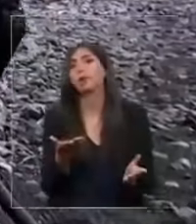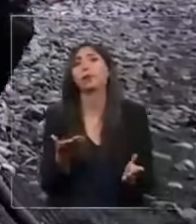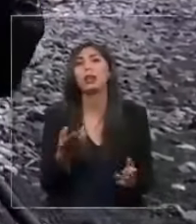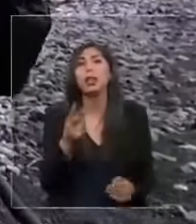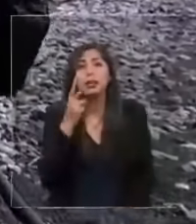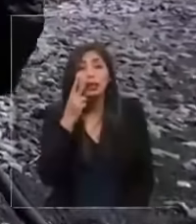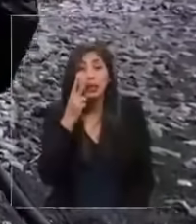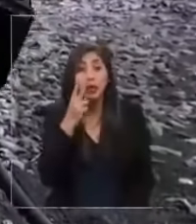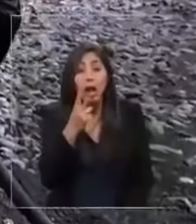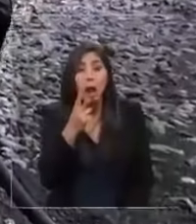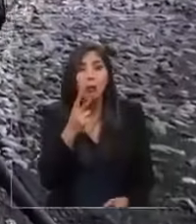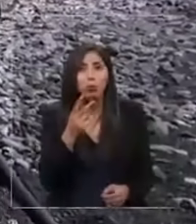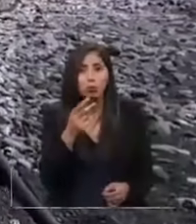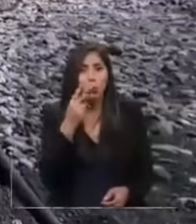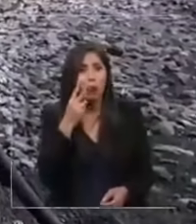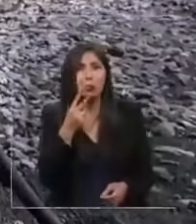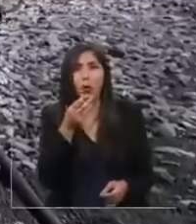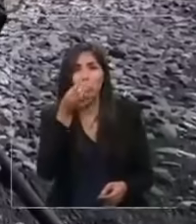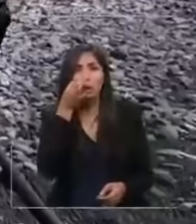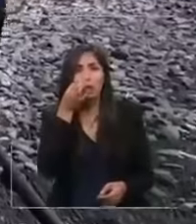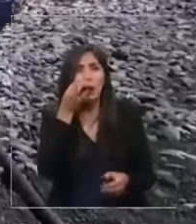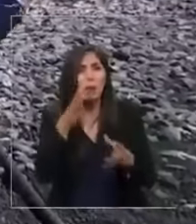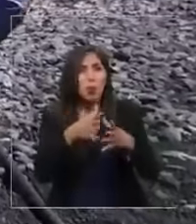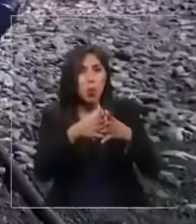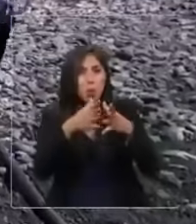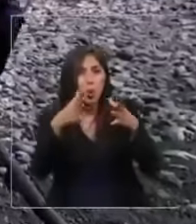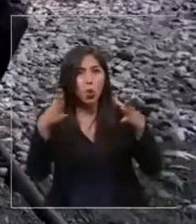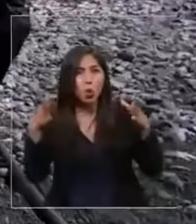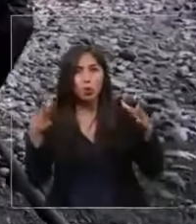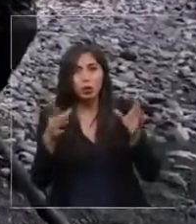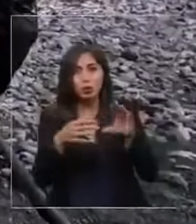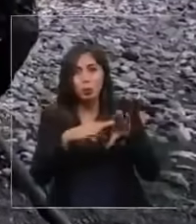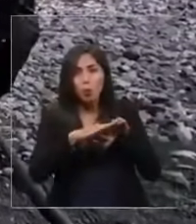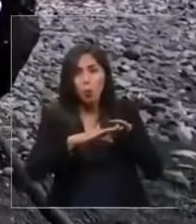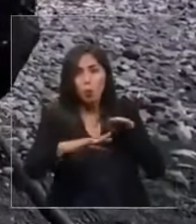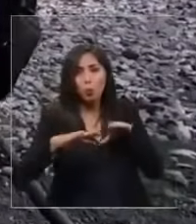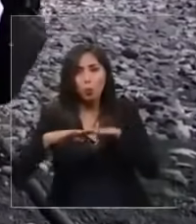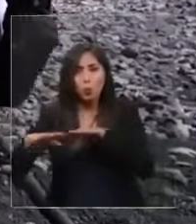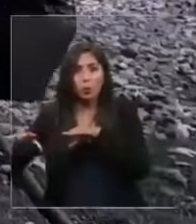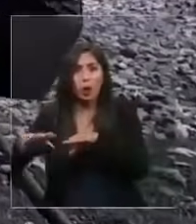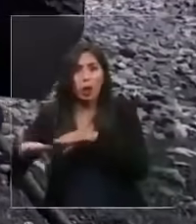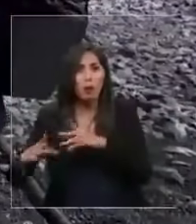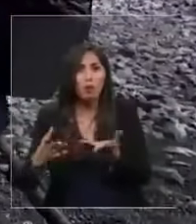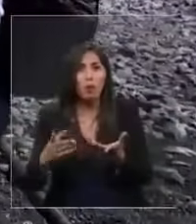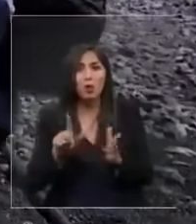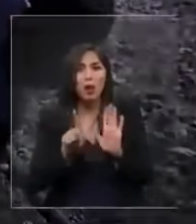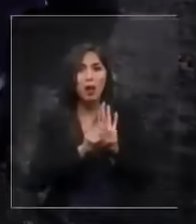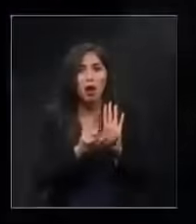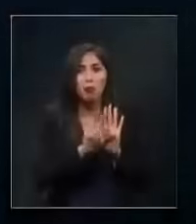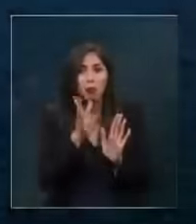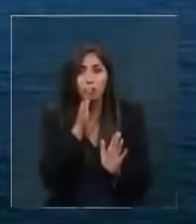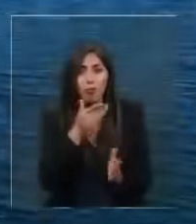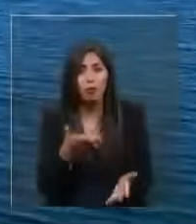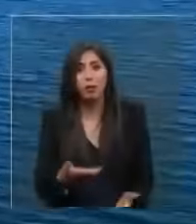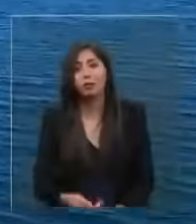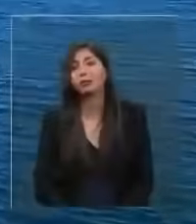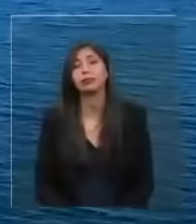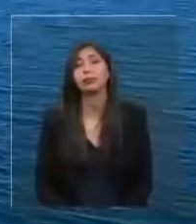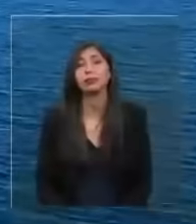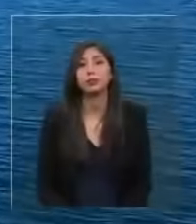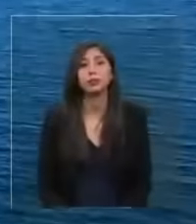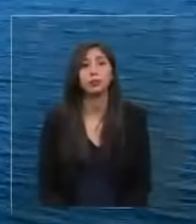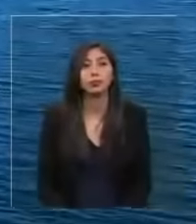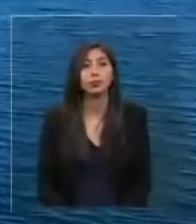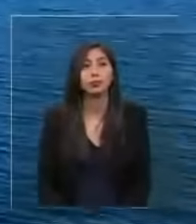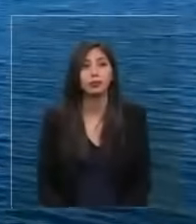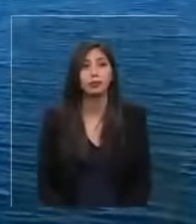con muchos de estos muelles, que hay uno, de hecho. Sí. Muchos de estos, ¿no? Sí. O sea, la mayoría de estos son irregulares. La mayoría.